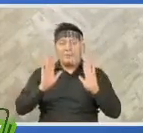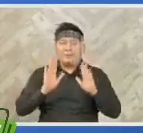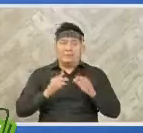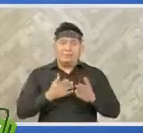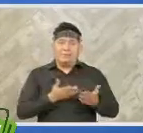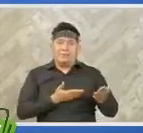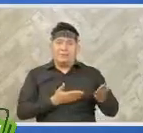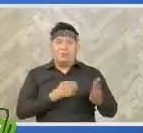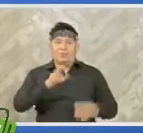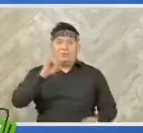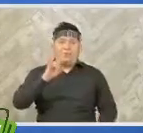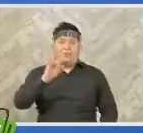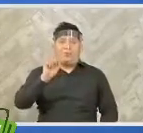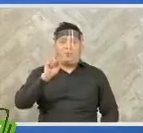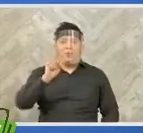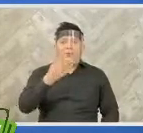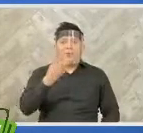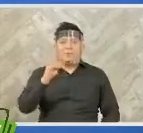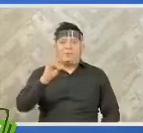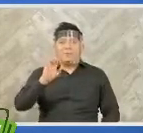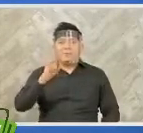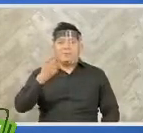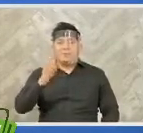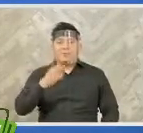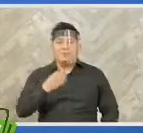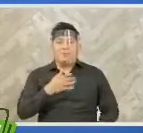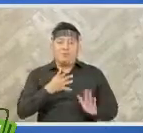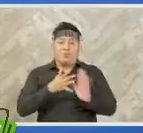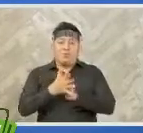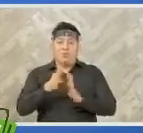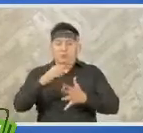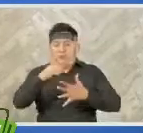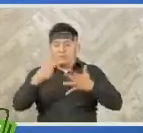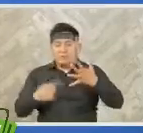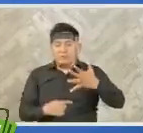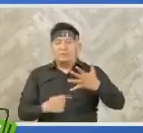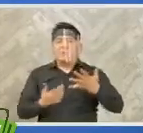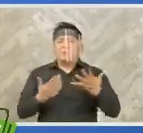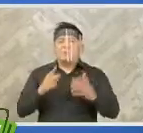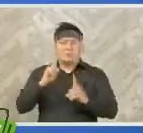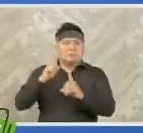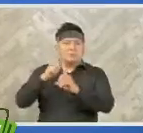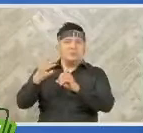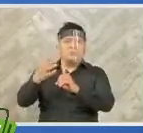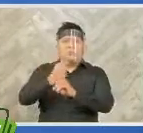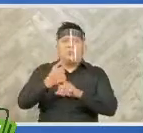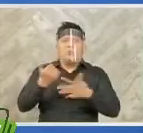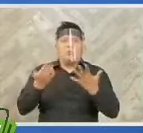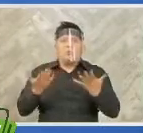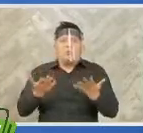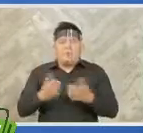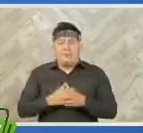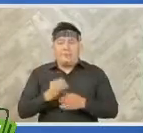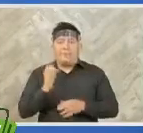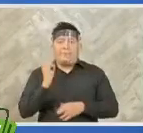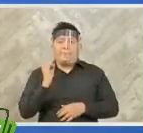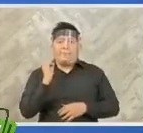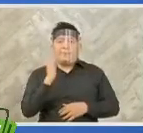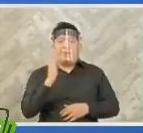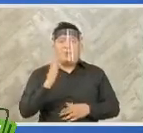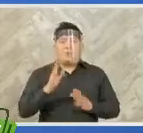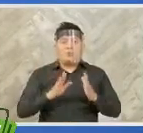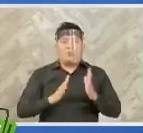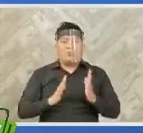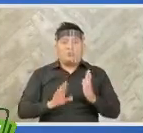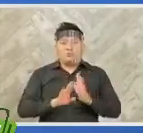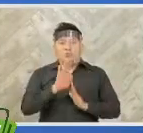para que nos puedas contar esos 5 grandes logros y qué inversión ejecutó finalmente Banco del Progreso para acompañar a todo el